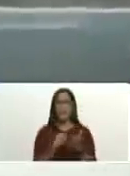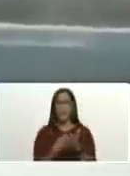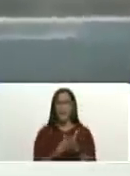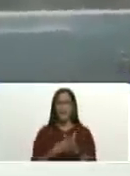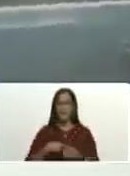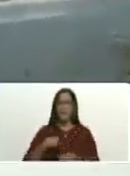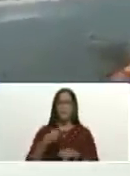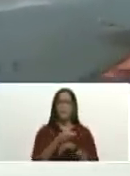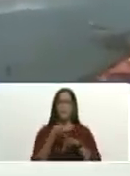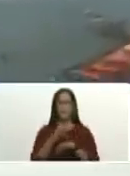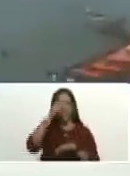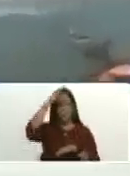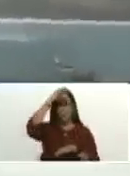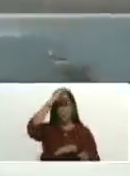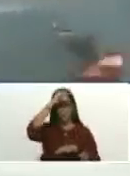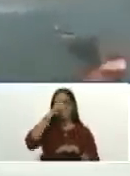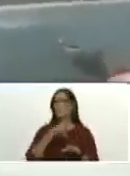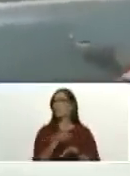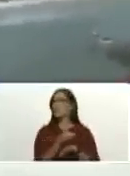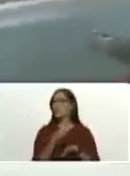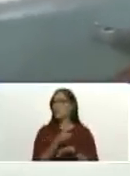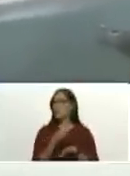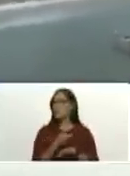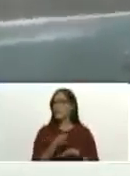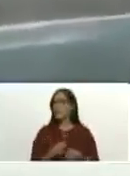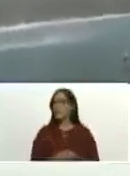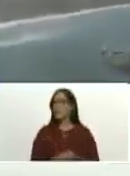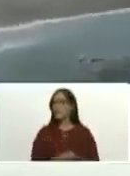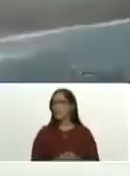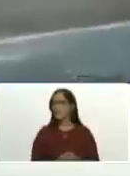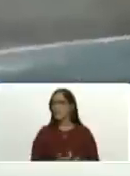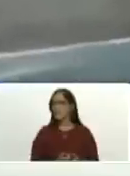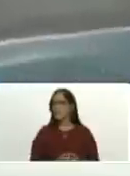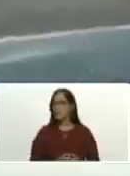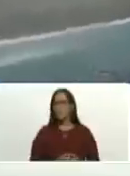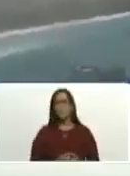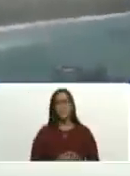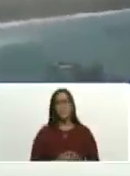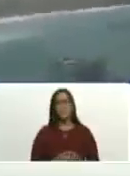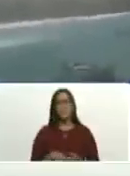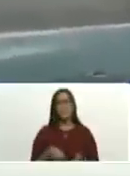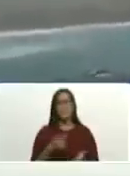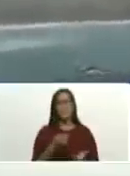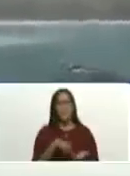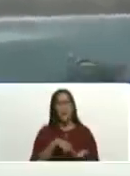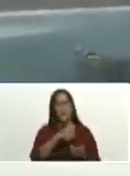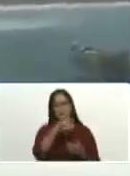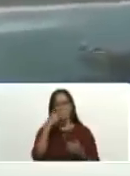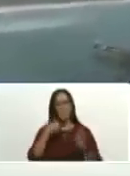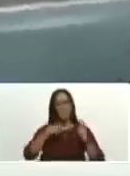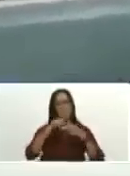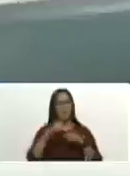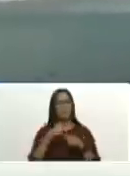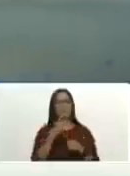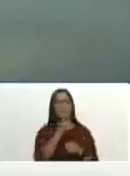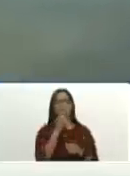de Donald Trump y el gobierno fascista y narcotraficante de Iván Duque en Colombia.